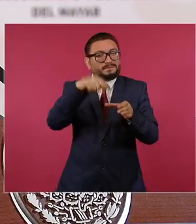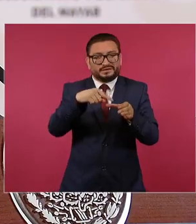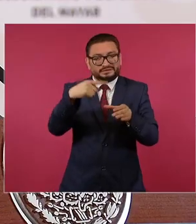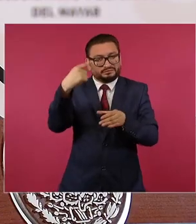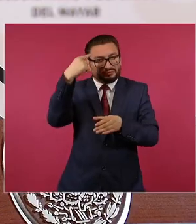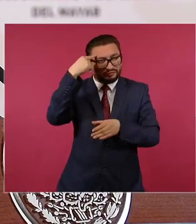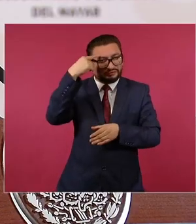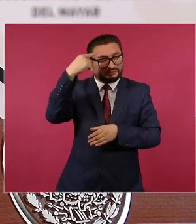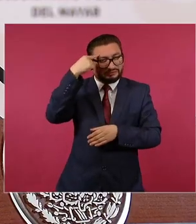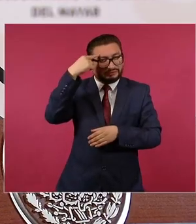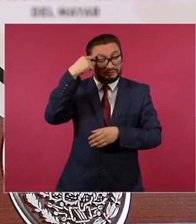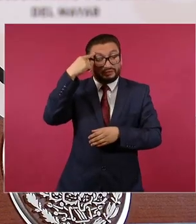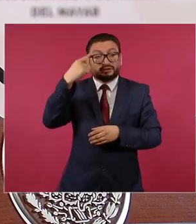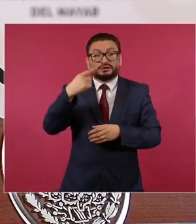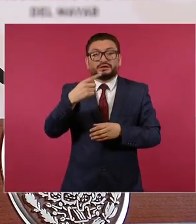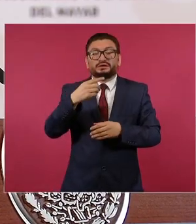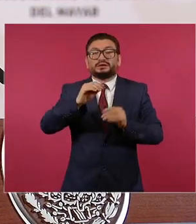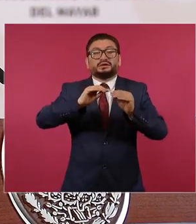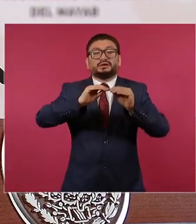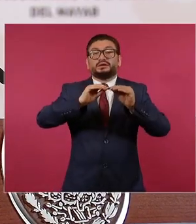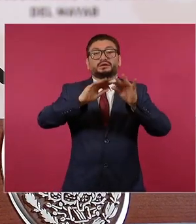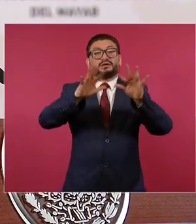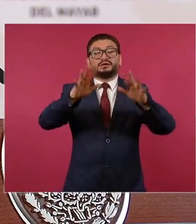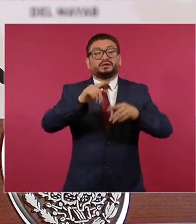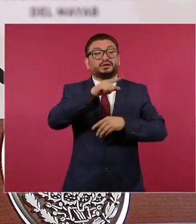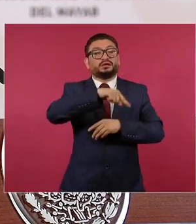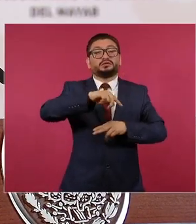y mucho clasismo